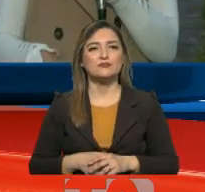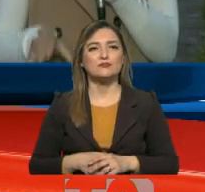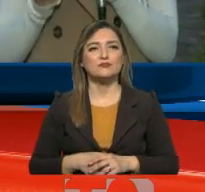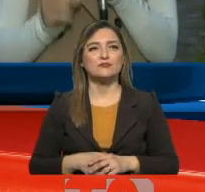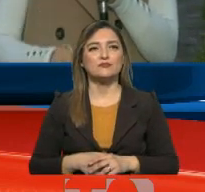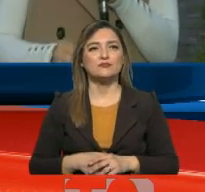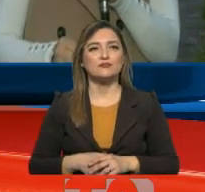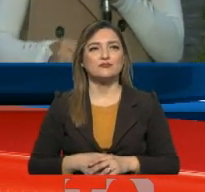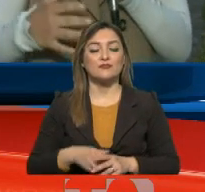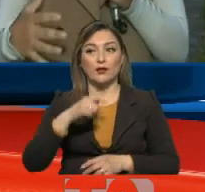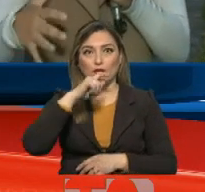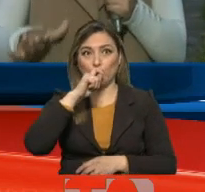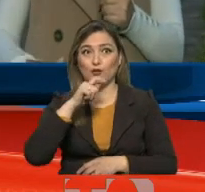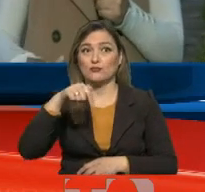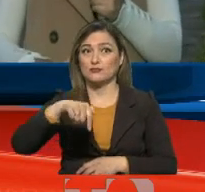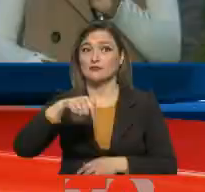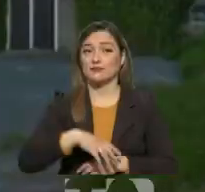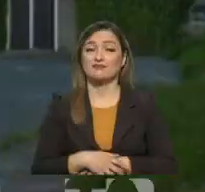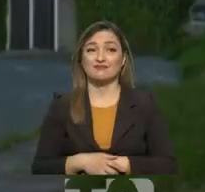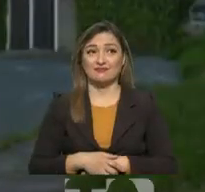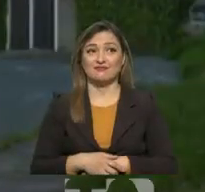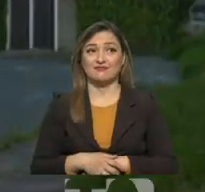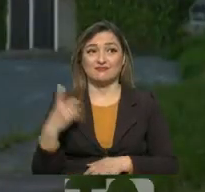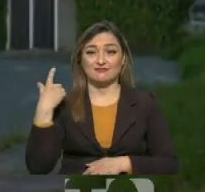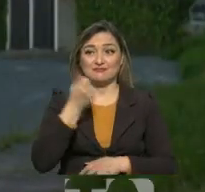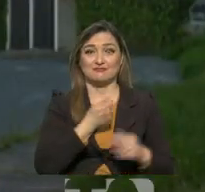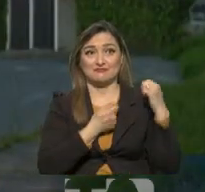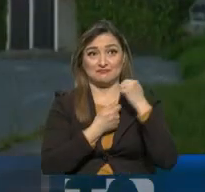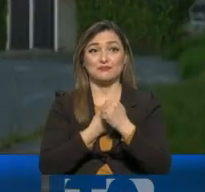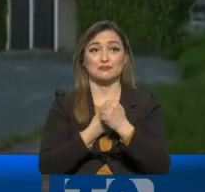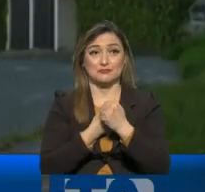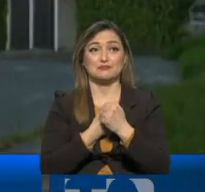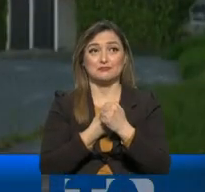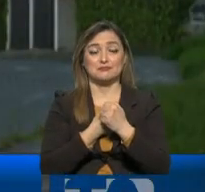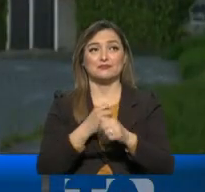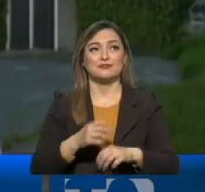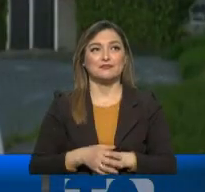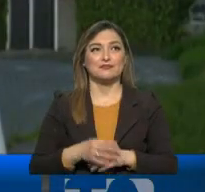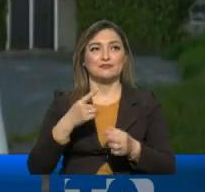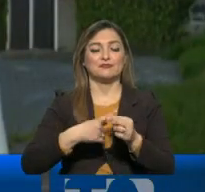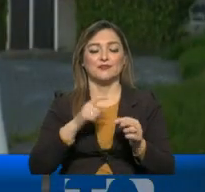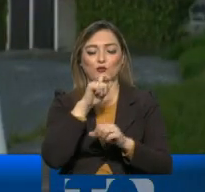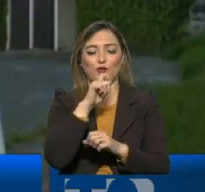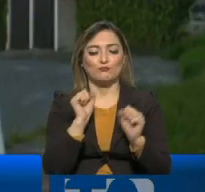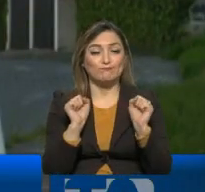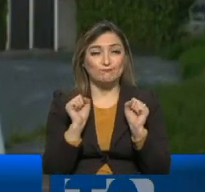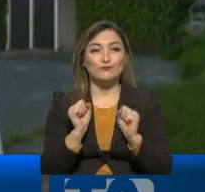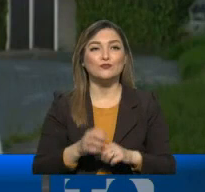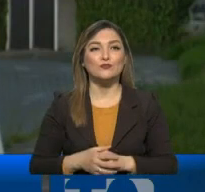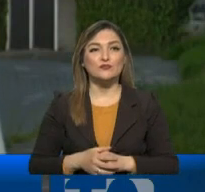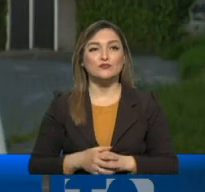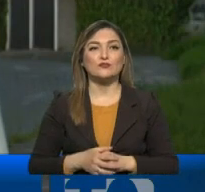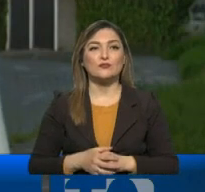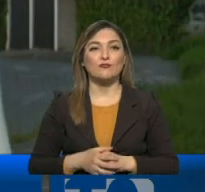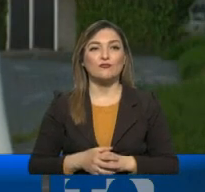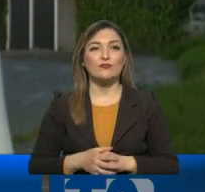Hace bastante frío. Para mí esto sí es estar abrigada. Hoy sí Quito amaneció frío, como ya lo mencionábamos.